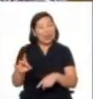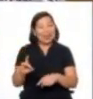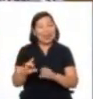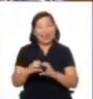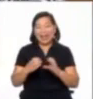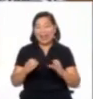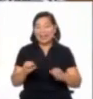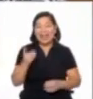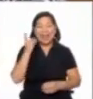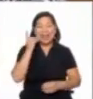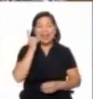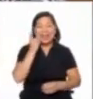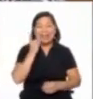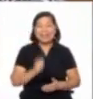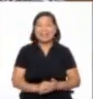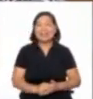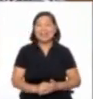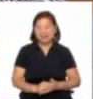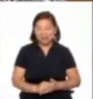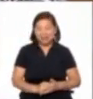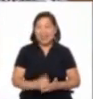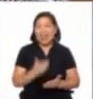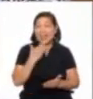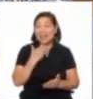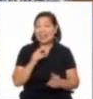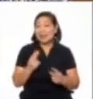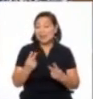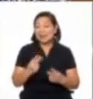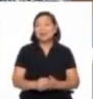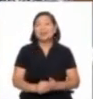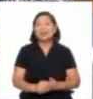Todos los tips, finalmente alimentarme bien, en primera comida del día. Muchas gracias, muy amable.